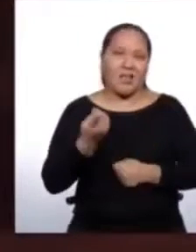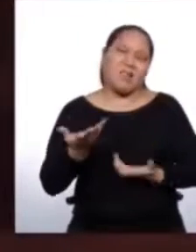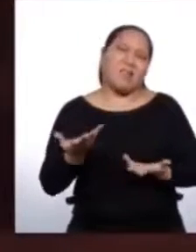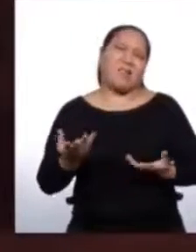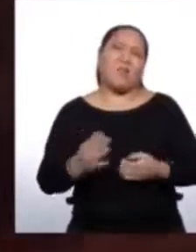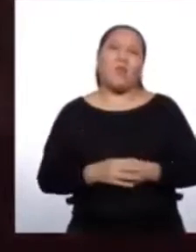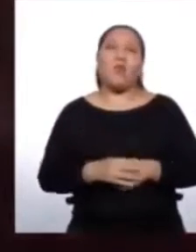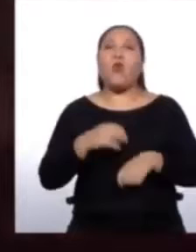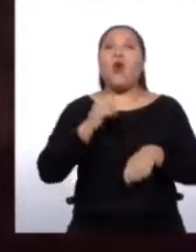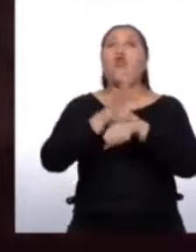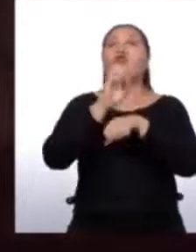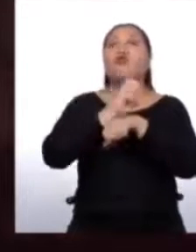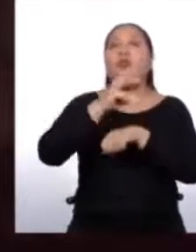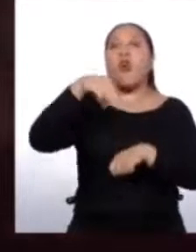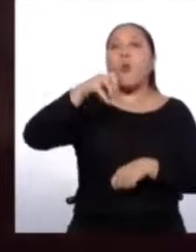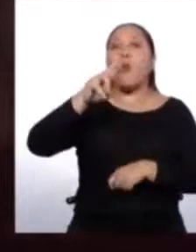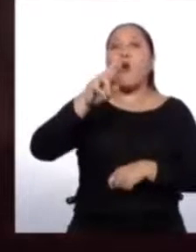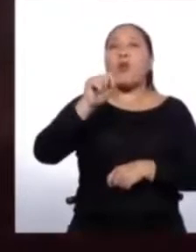una moraleja.